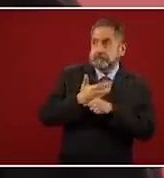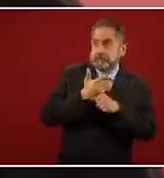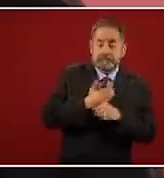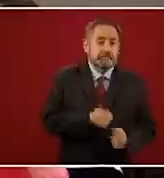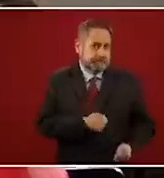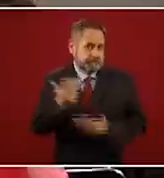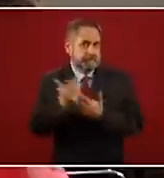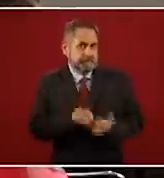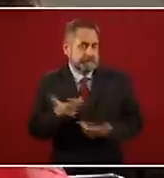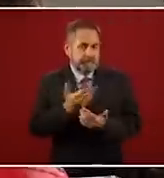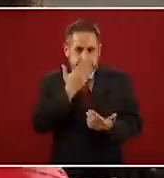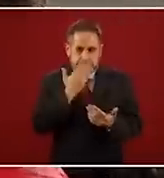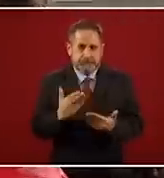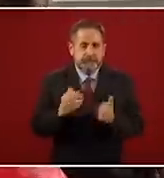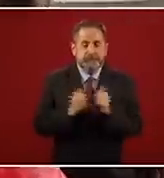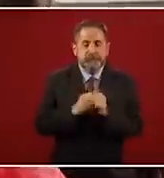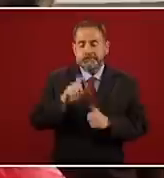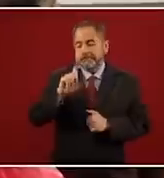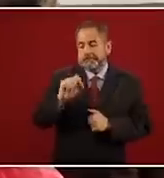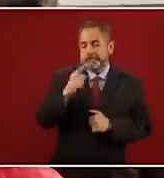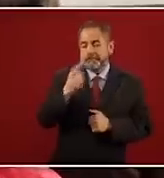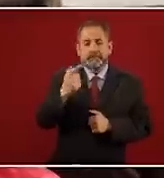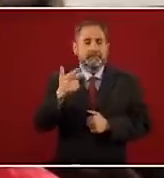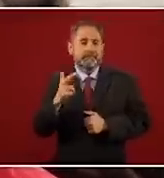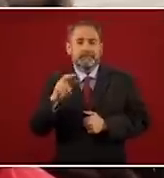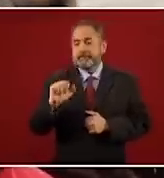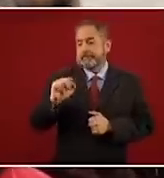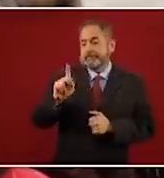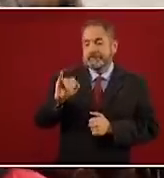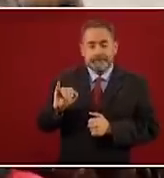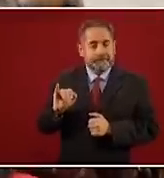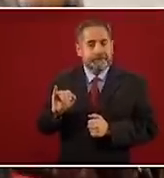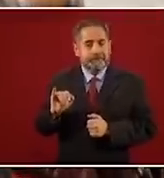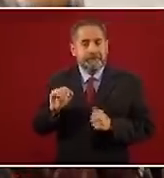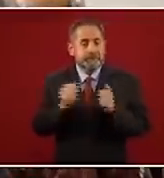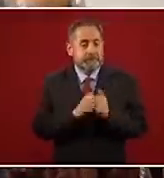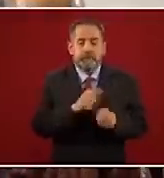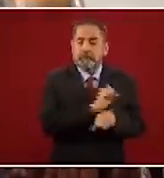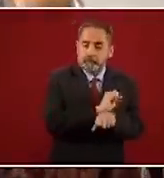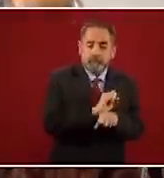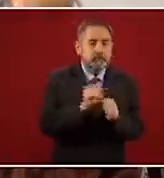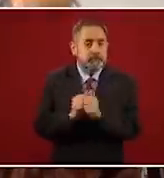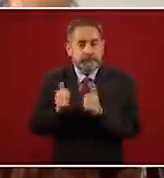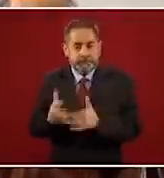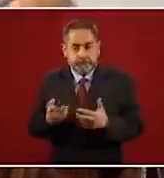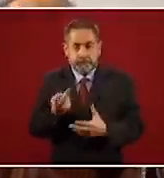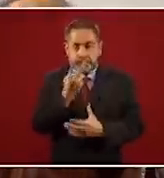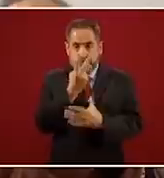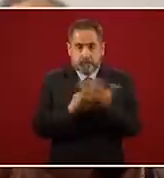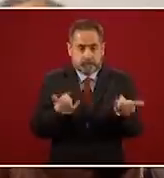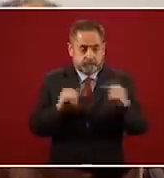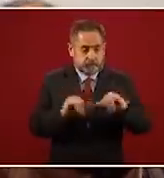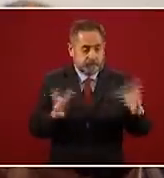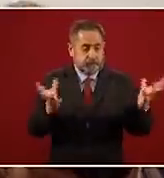norteamericano, con 21 grados API, se requiere mezclar crudo ligero con crudo pesado para lograr